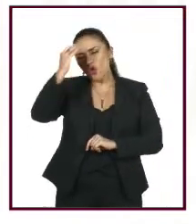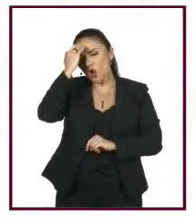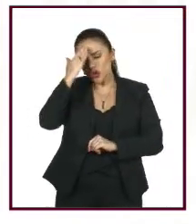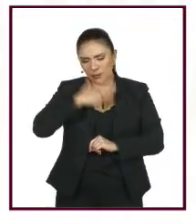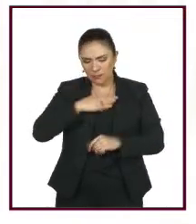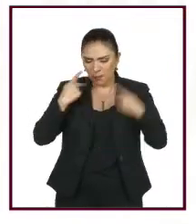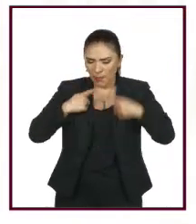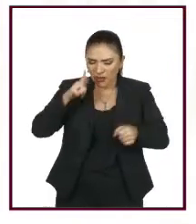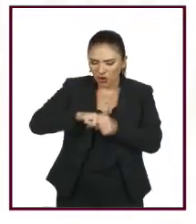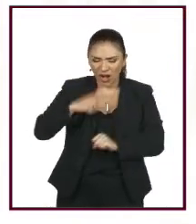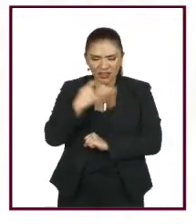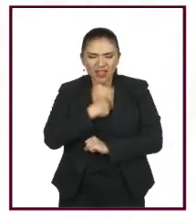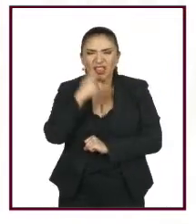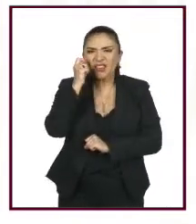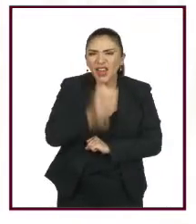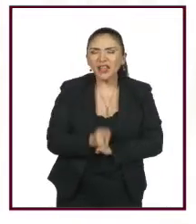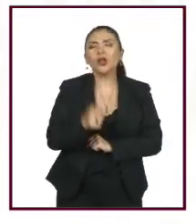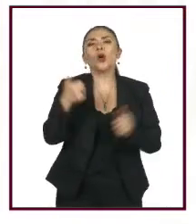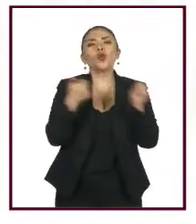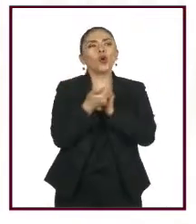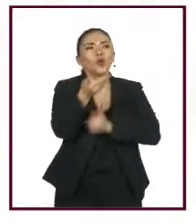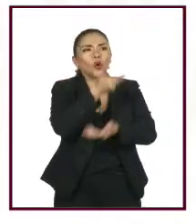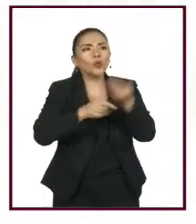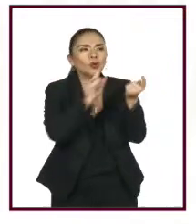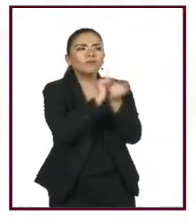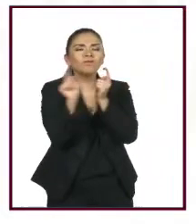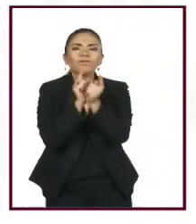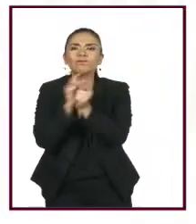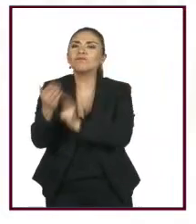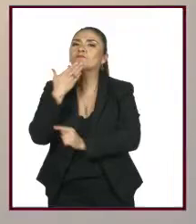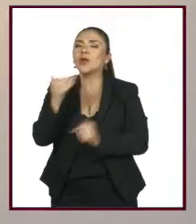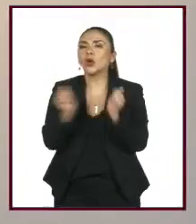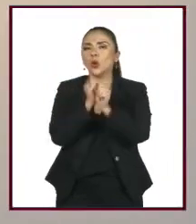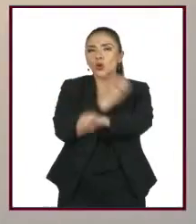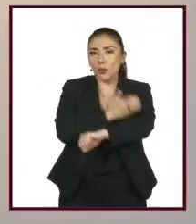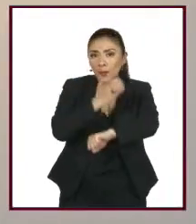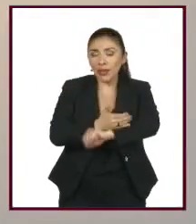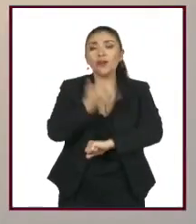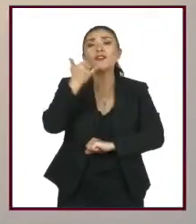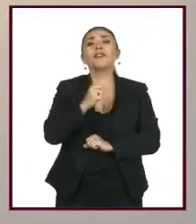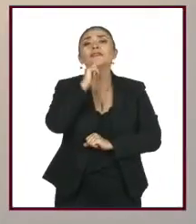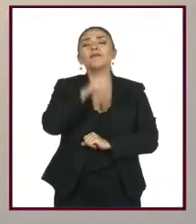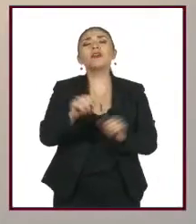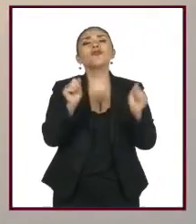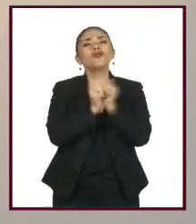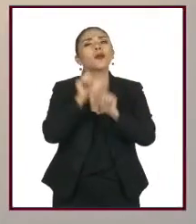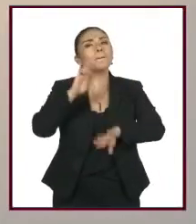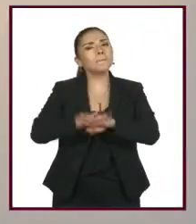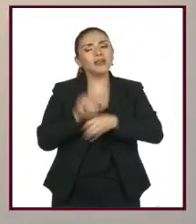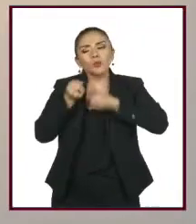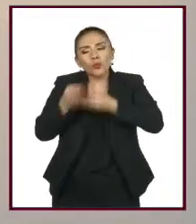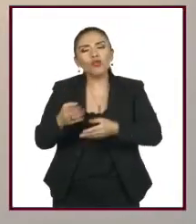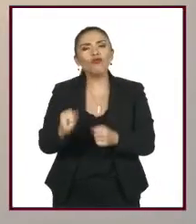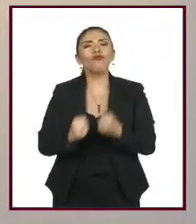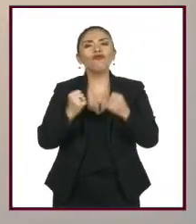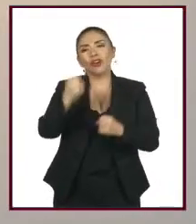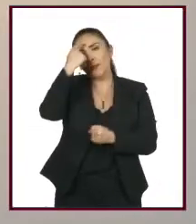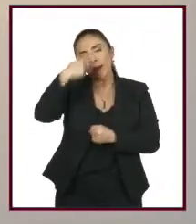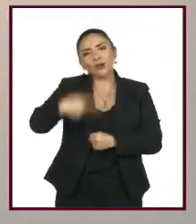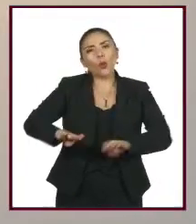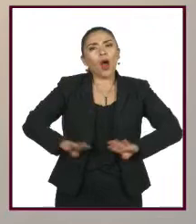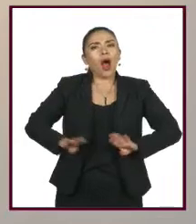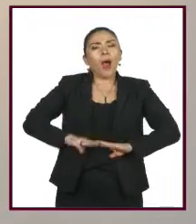autoconcepto, de la convivencia armónica entre los compañeros y también que haya refuerzo en las